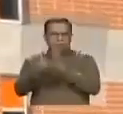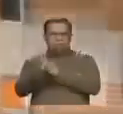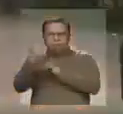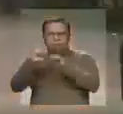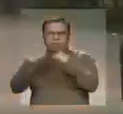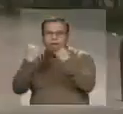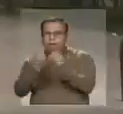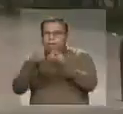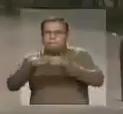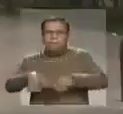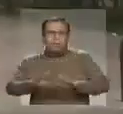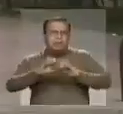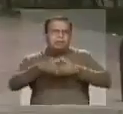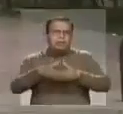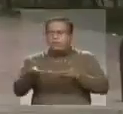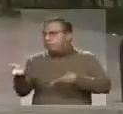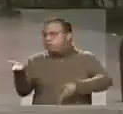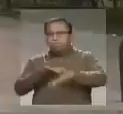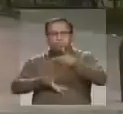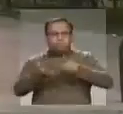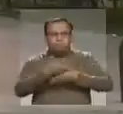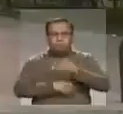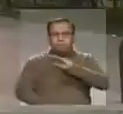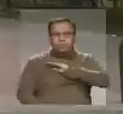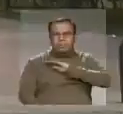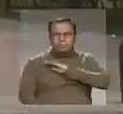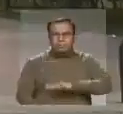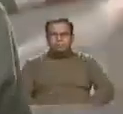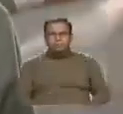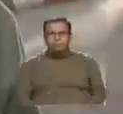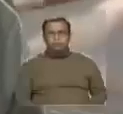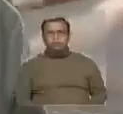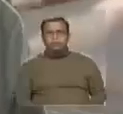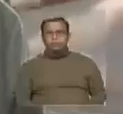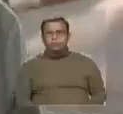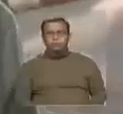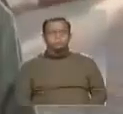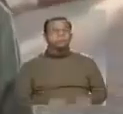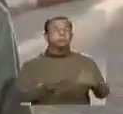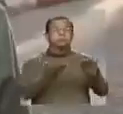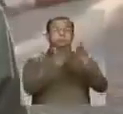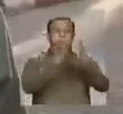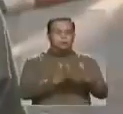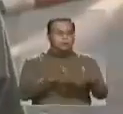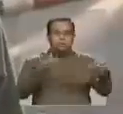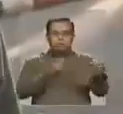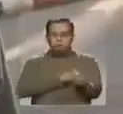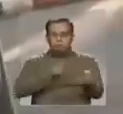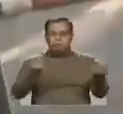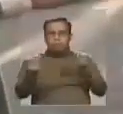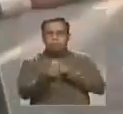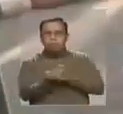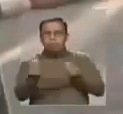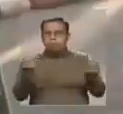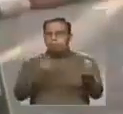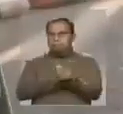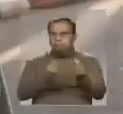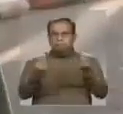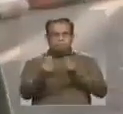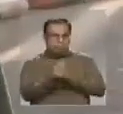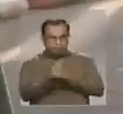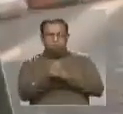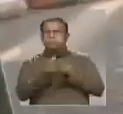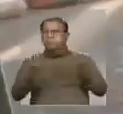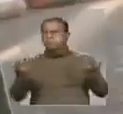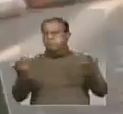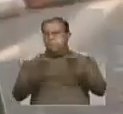de salones pierden clase, pues deben compartir con bachillerato. Los niños están estudiando intercalados o en alternancia, como se dice